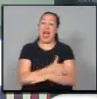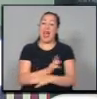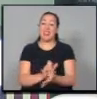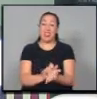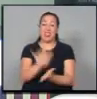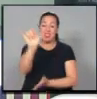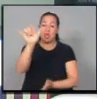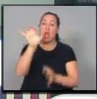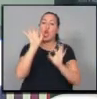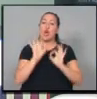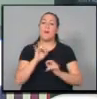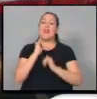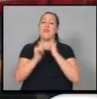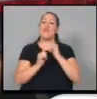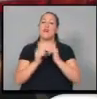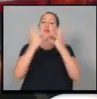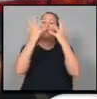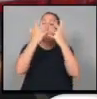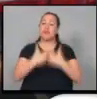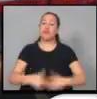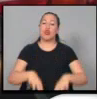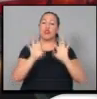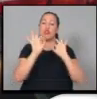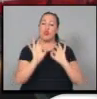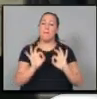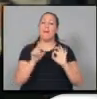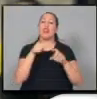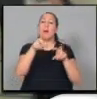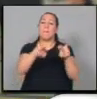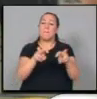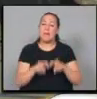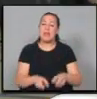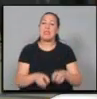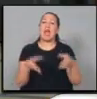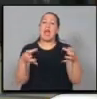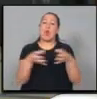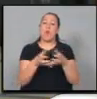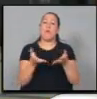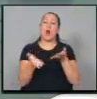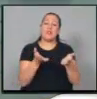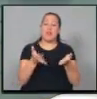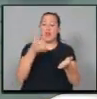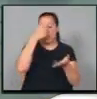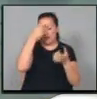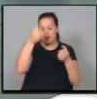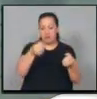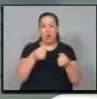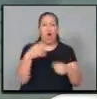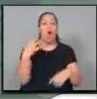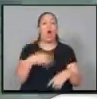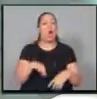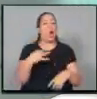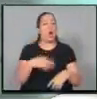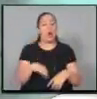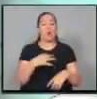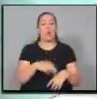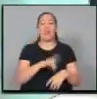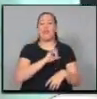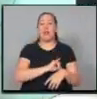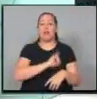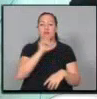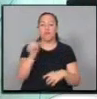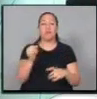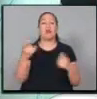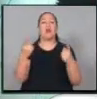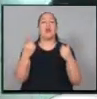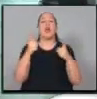de pasajeros y tripulantes también. El objetivo de las autoridades es cruzar esos datos con un sistema de información de Interpol